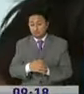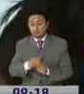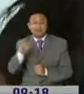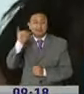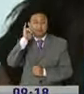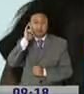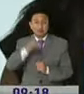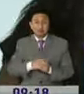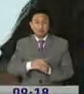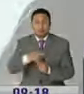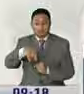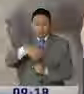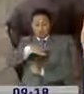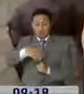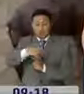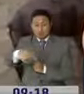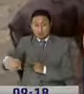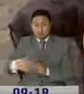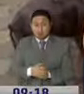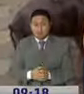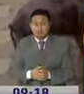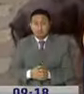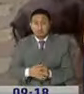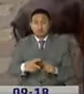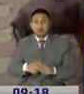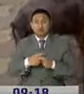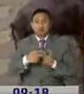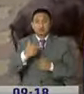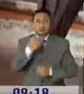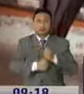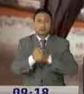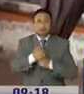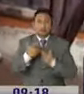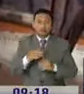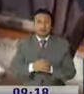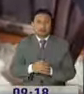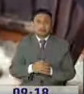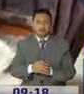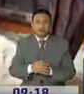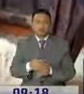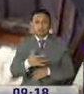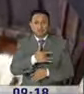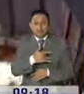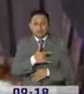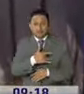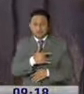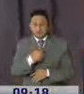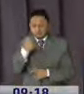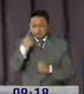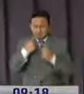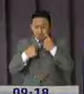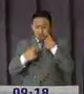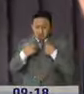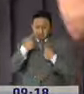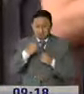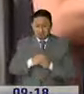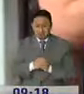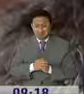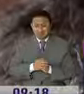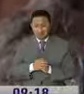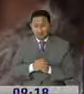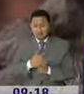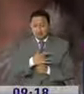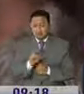Sangolquí, aquí en este parque de aquí abajo. Empezó esta labor hace varios años. Su corazón se conmovía hasta las lágrimas y se llenaba de